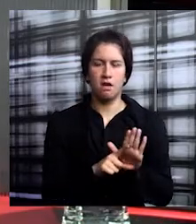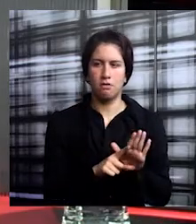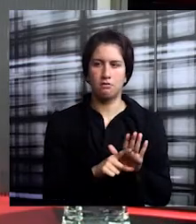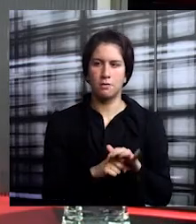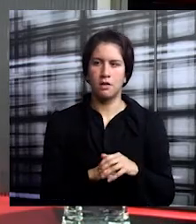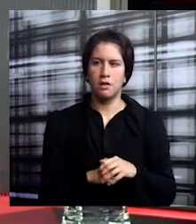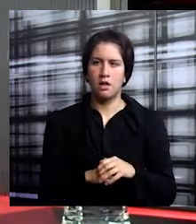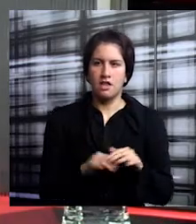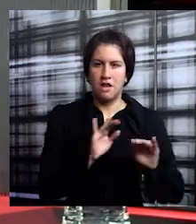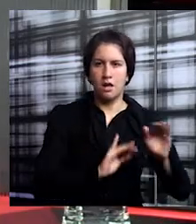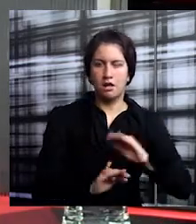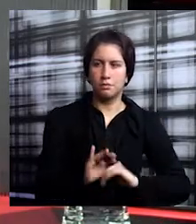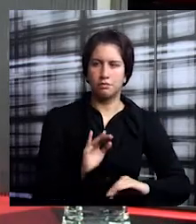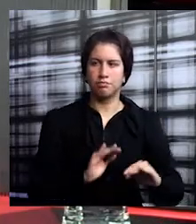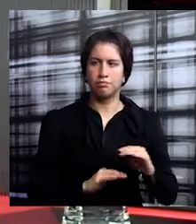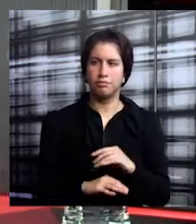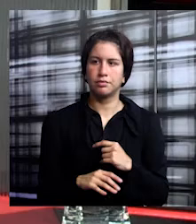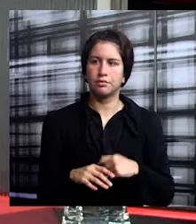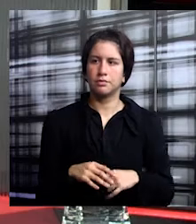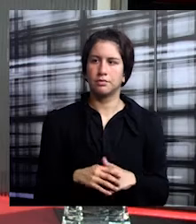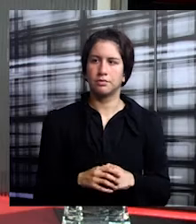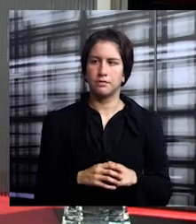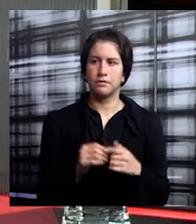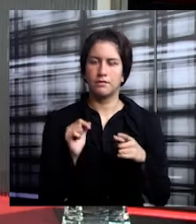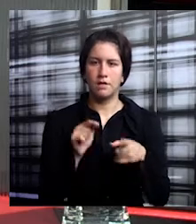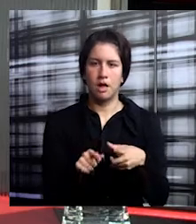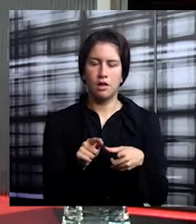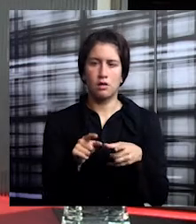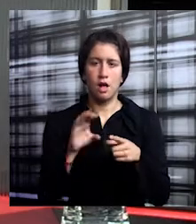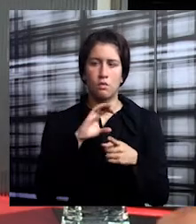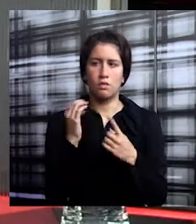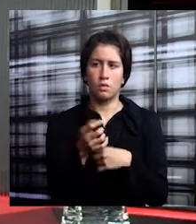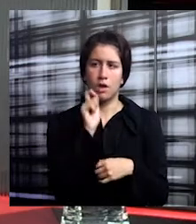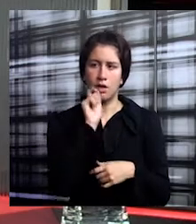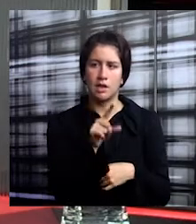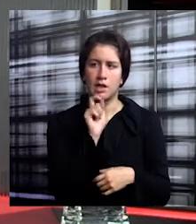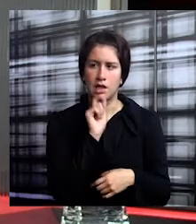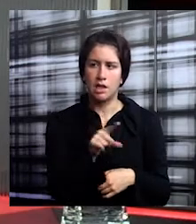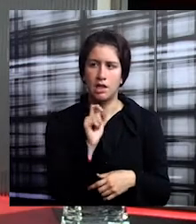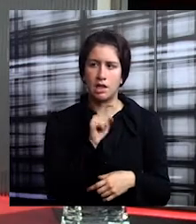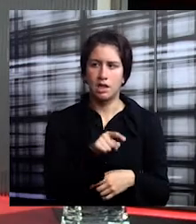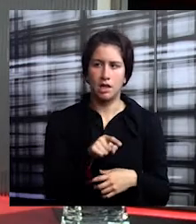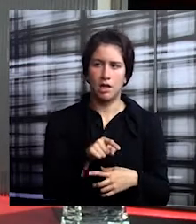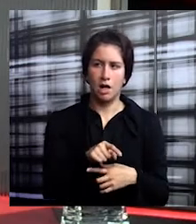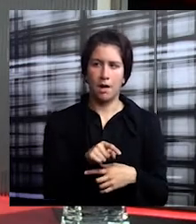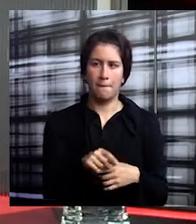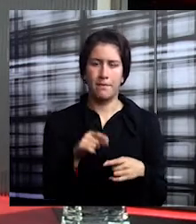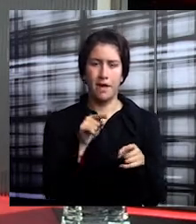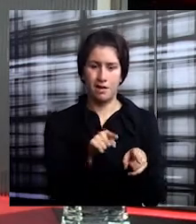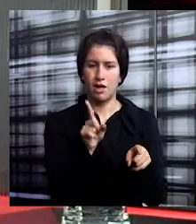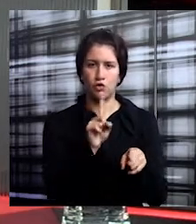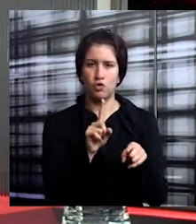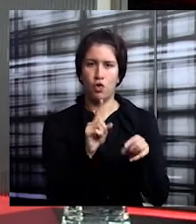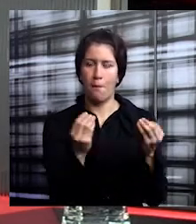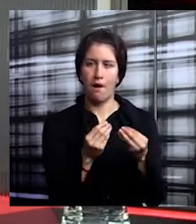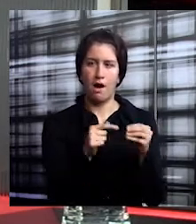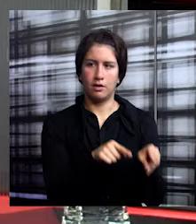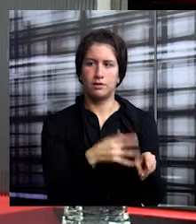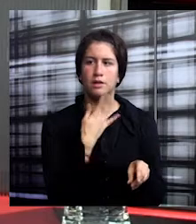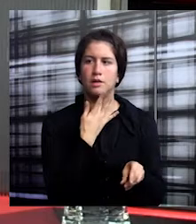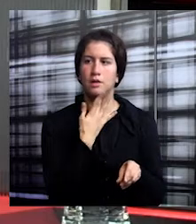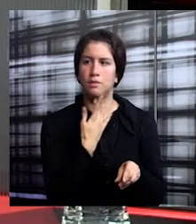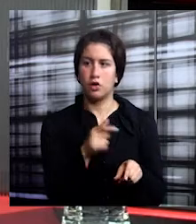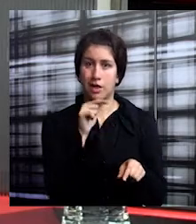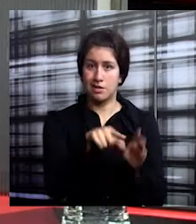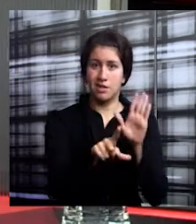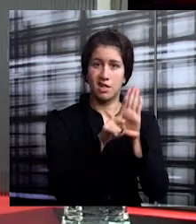crítica, hay que agotar la posibilidad de que ello no ocurra. ¿Por qué? Porque si esas leyes no son aprobadas, Bernardo, van a quedar vigente la